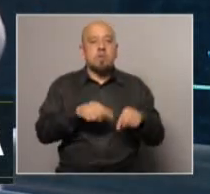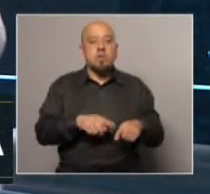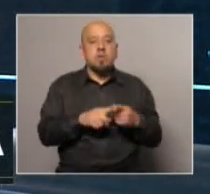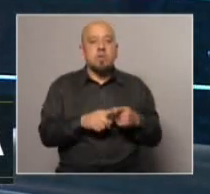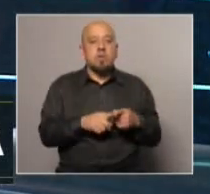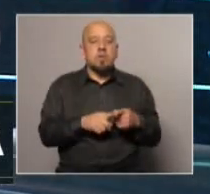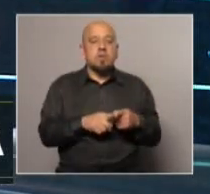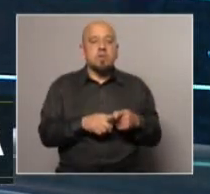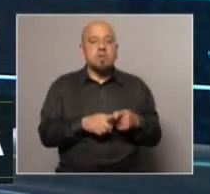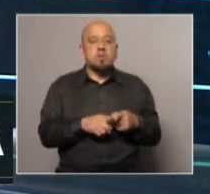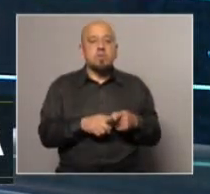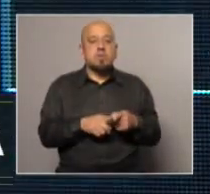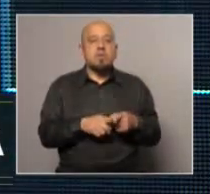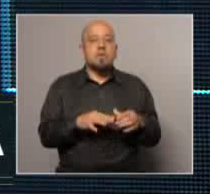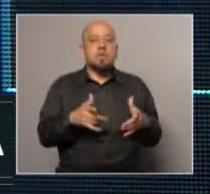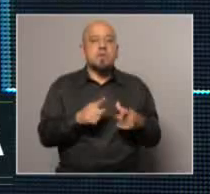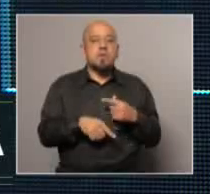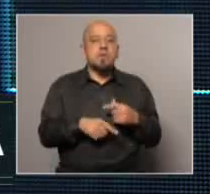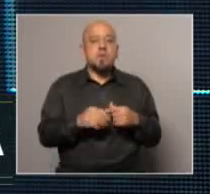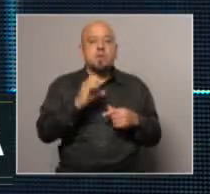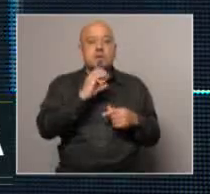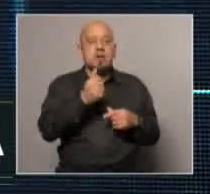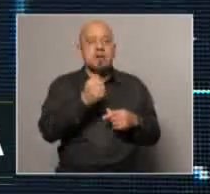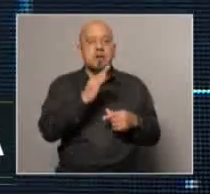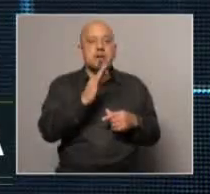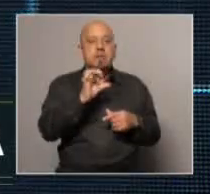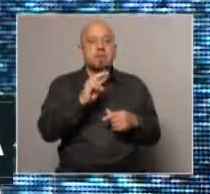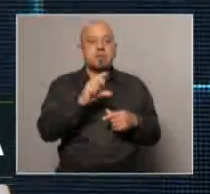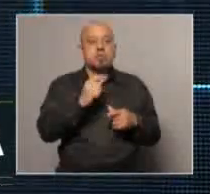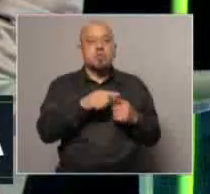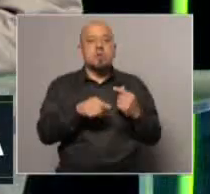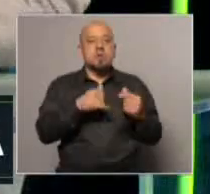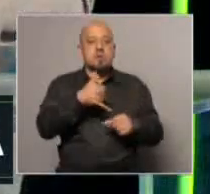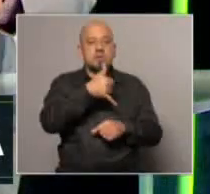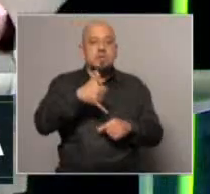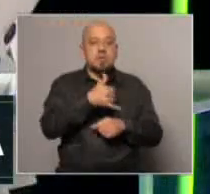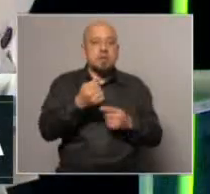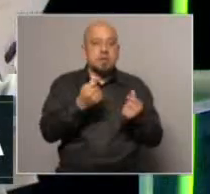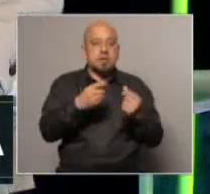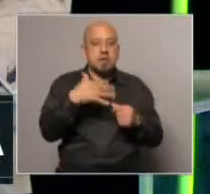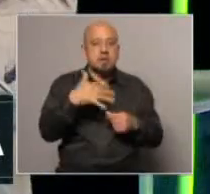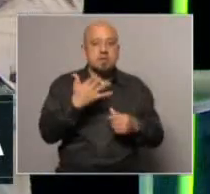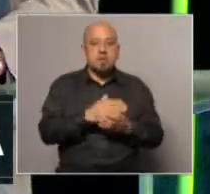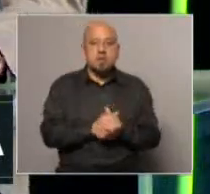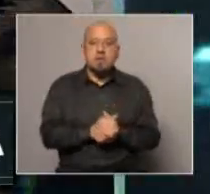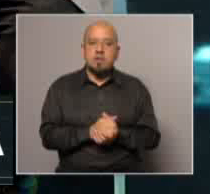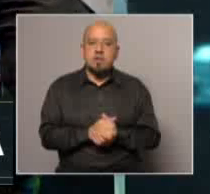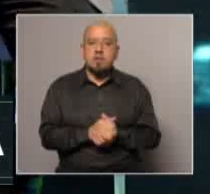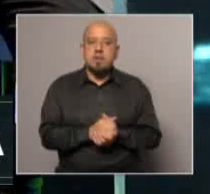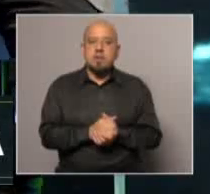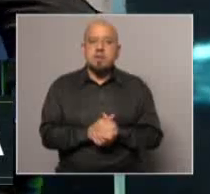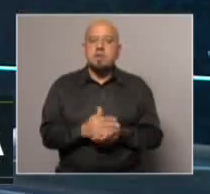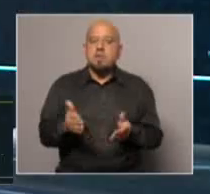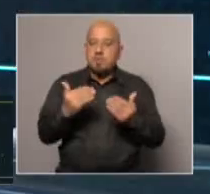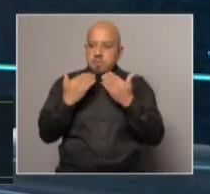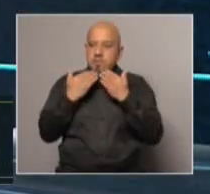producto perfectamente envasado, cápsulas o lo que fuere, ¿no? Los aceites. Y carísimo, exactamente. Guillermo Garat, muchísimas